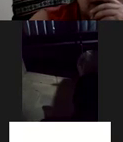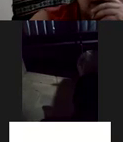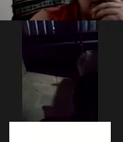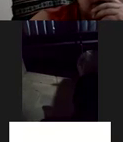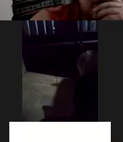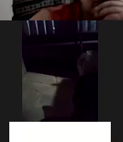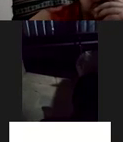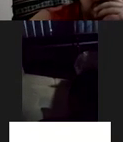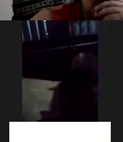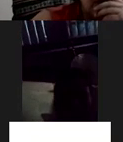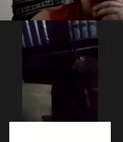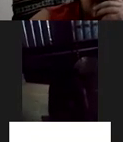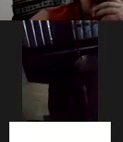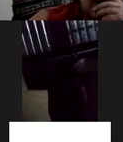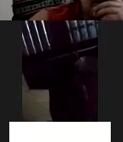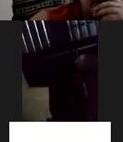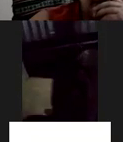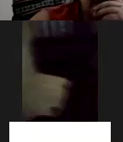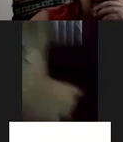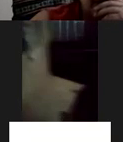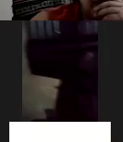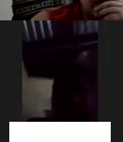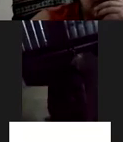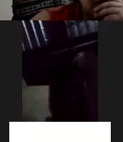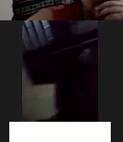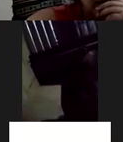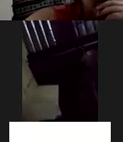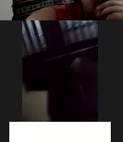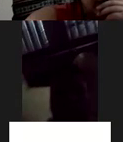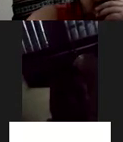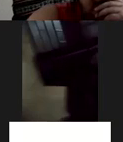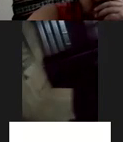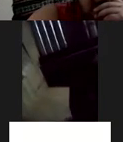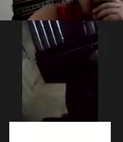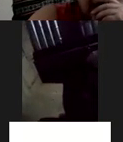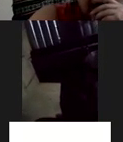que cuando usted ocupa, digamos, para también so and tú,